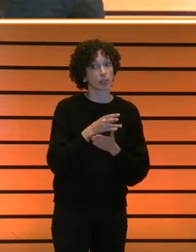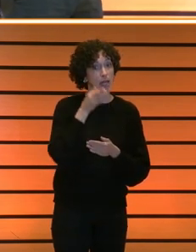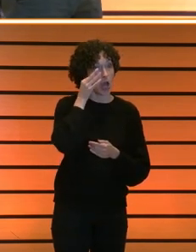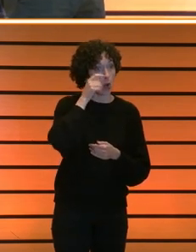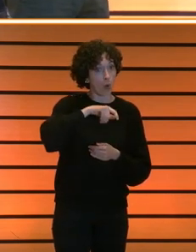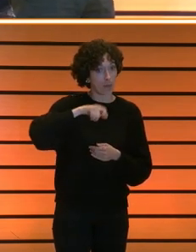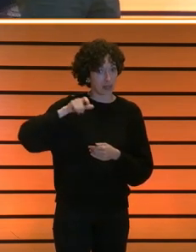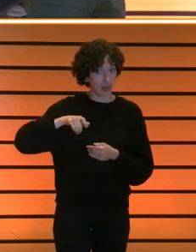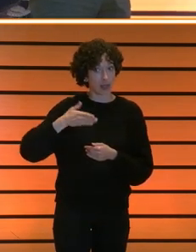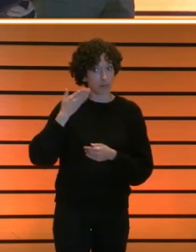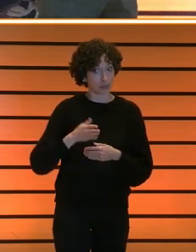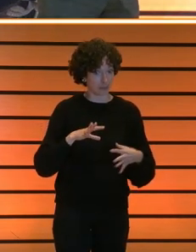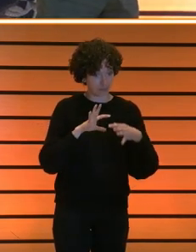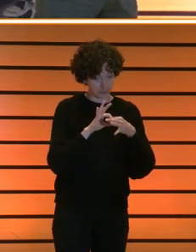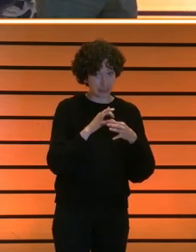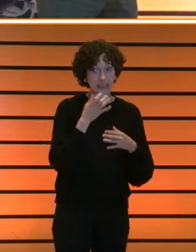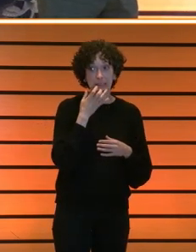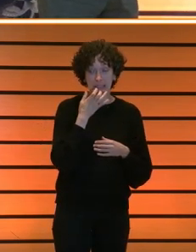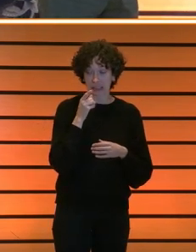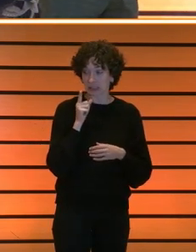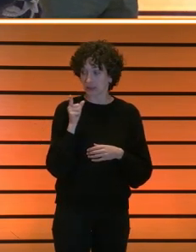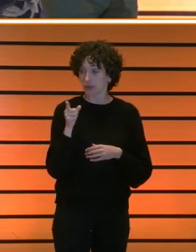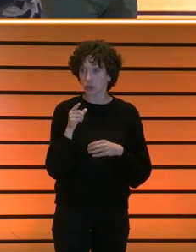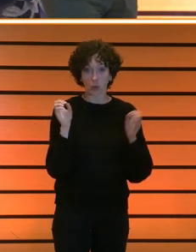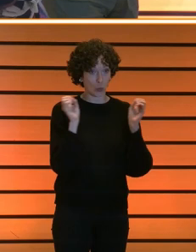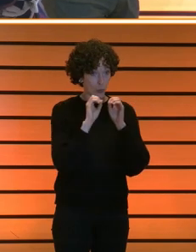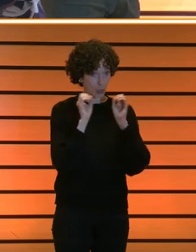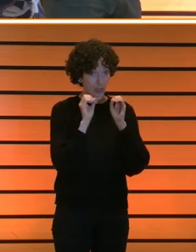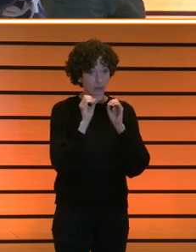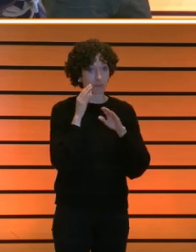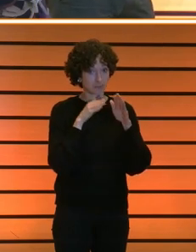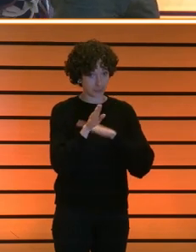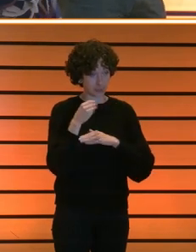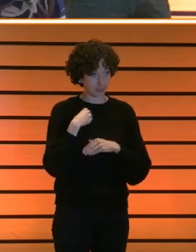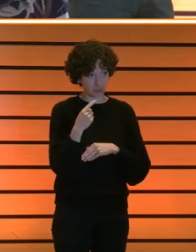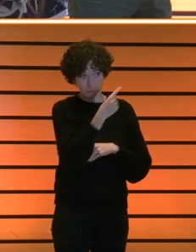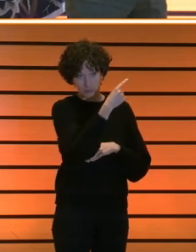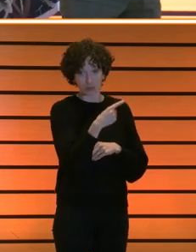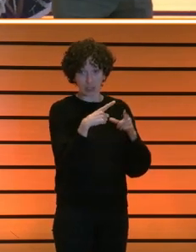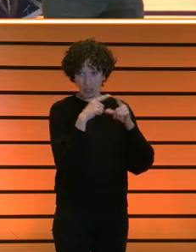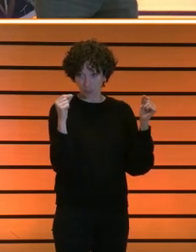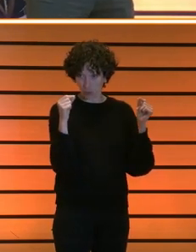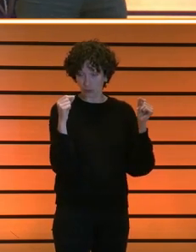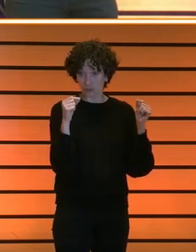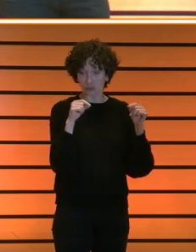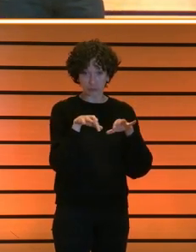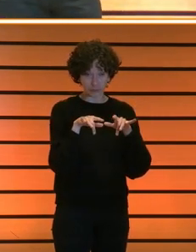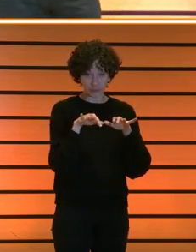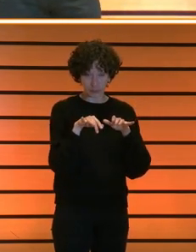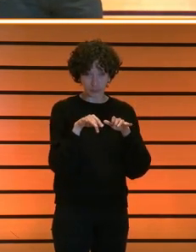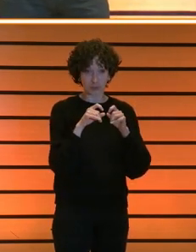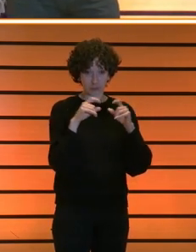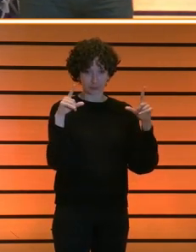si entráis en Google y ponéis monts en Japón os encontraréis con ello